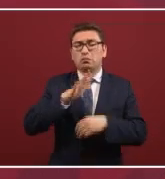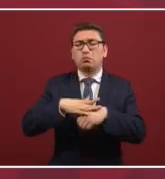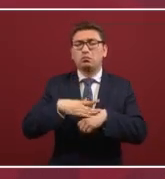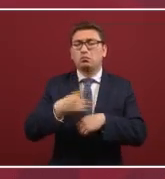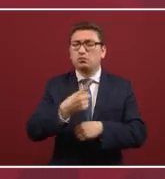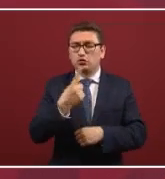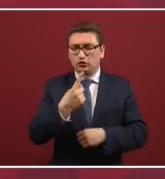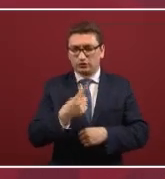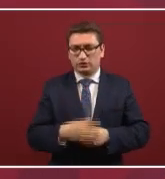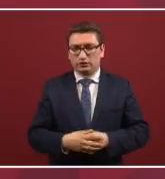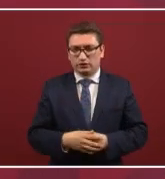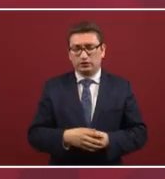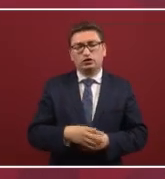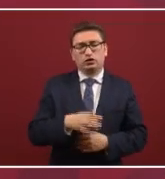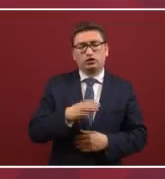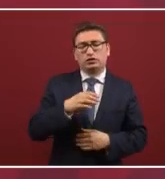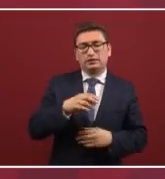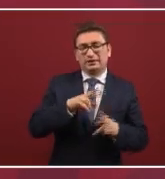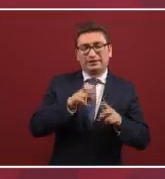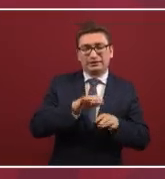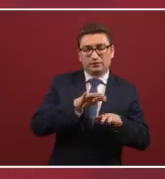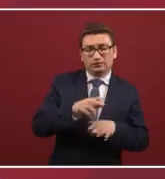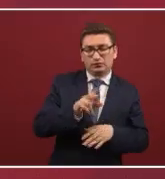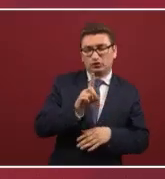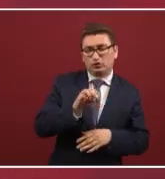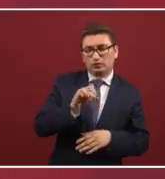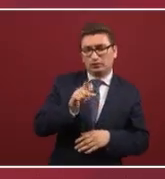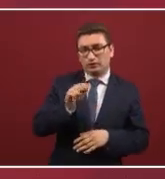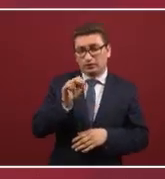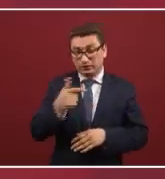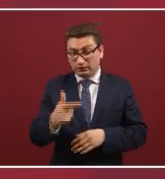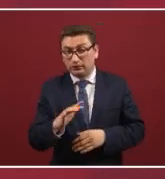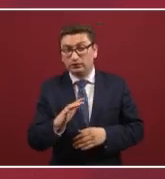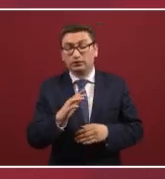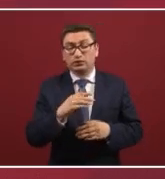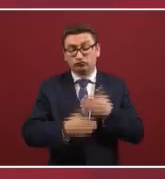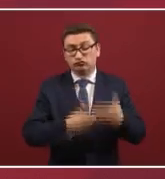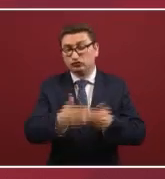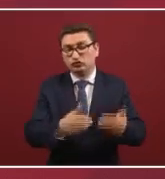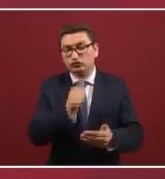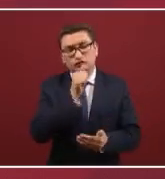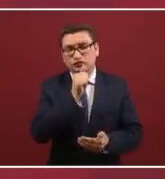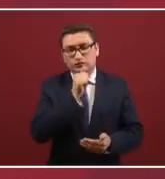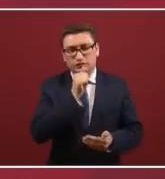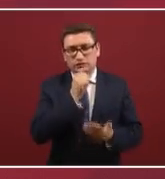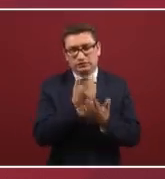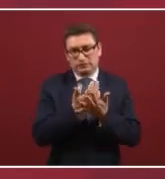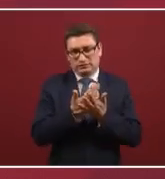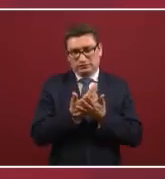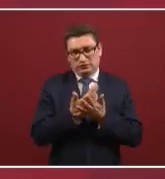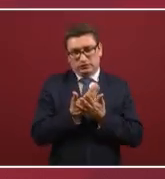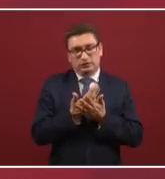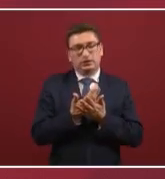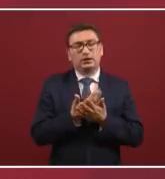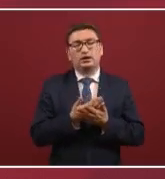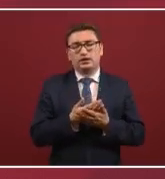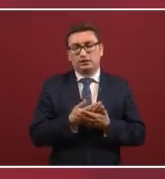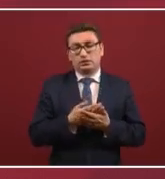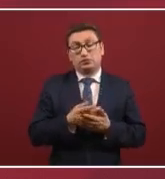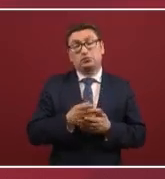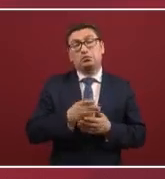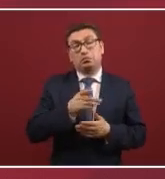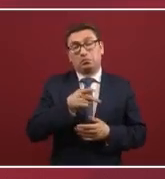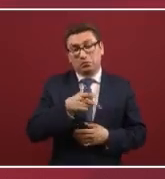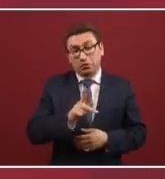el caso de dumping como tal no ha llegado a su resolución final. Tendríamos que seguirlo viendo, pero no excluimos esa